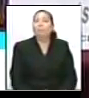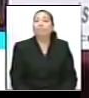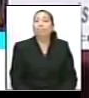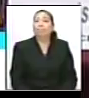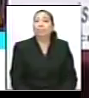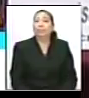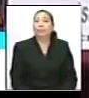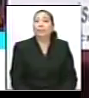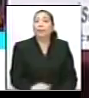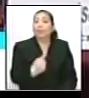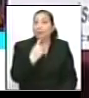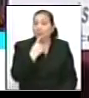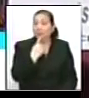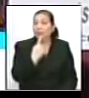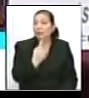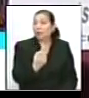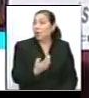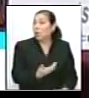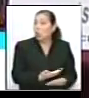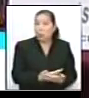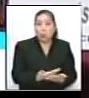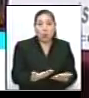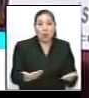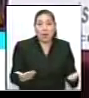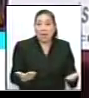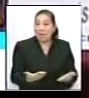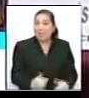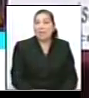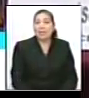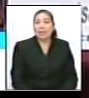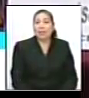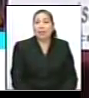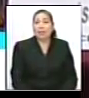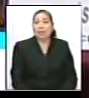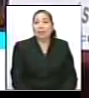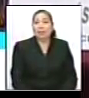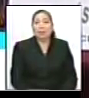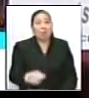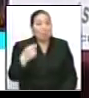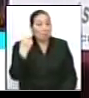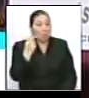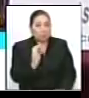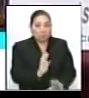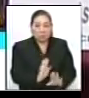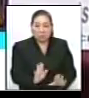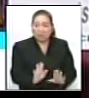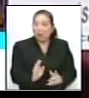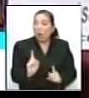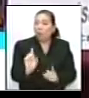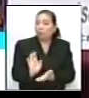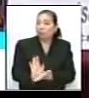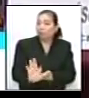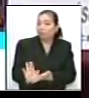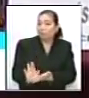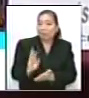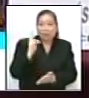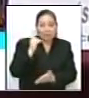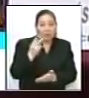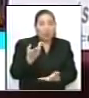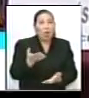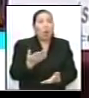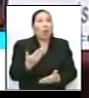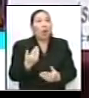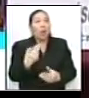lado, se advierte que no existen motivaciones de índole política o de discriminación por razones de